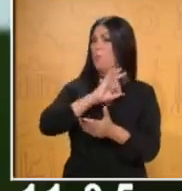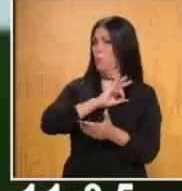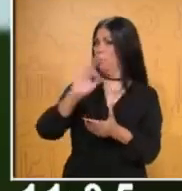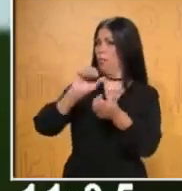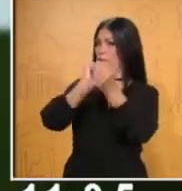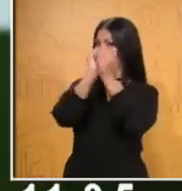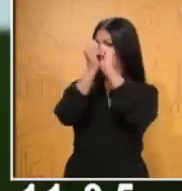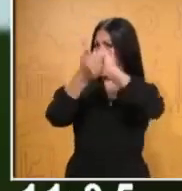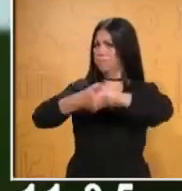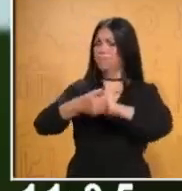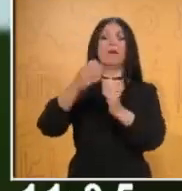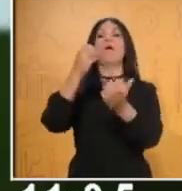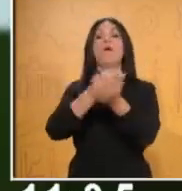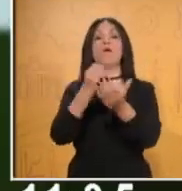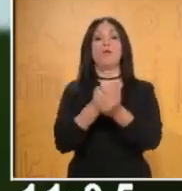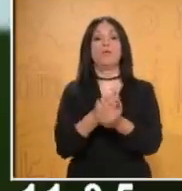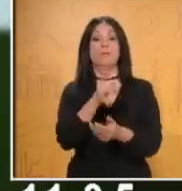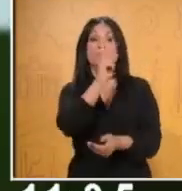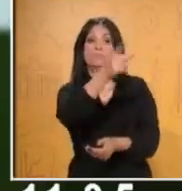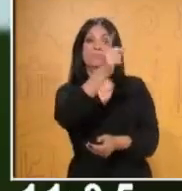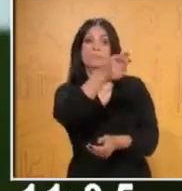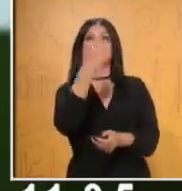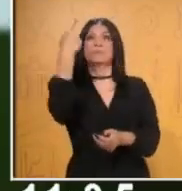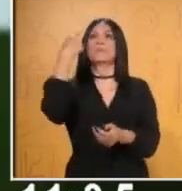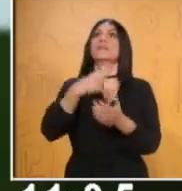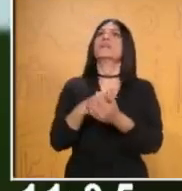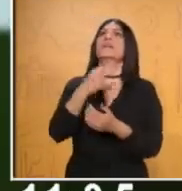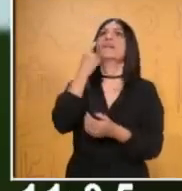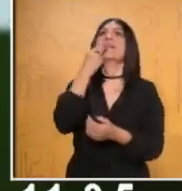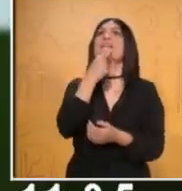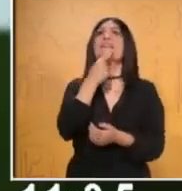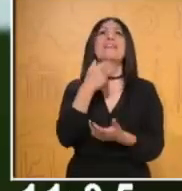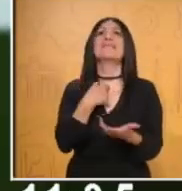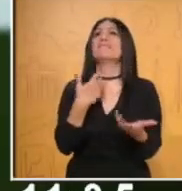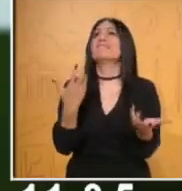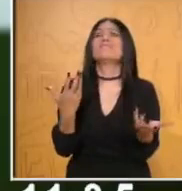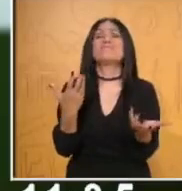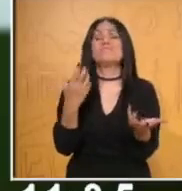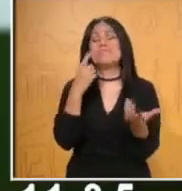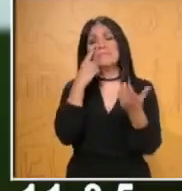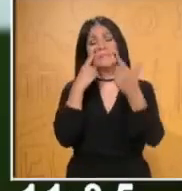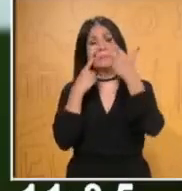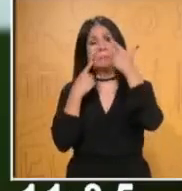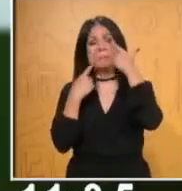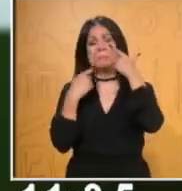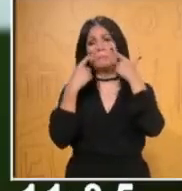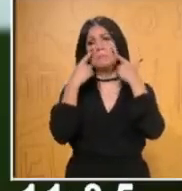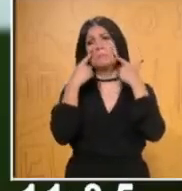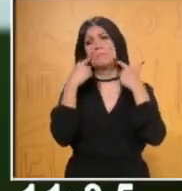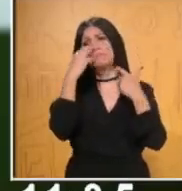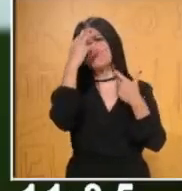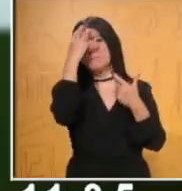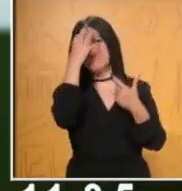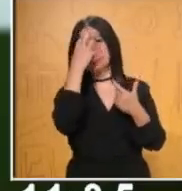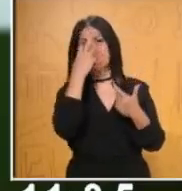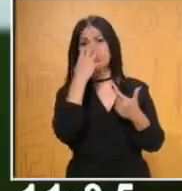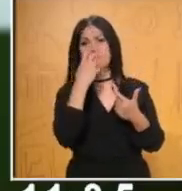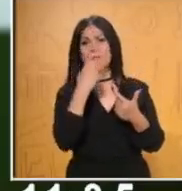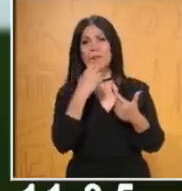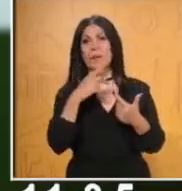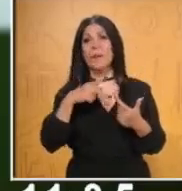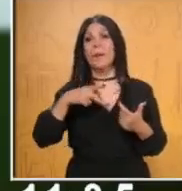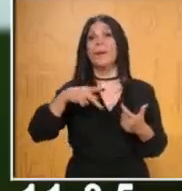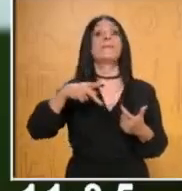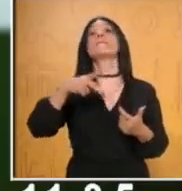desterrada. La pobre niña lloró desconsolada. Pero he aquí que apareció un